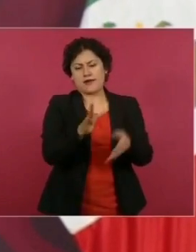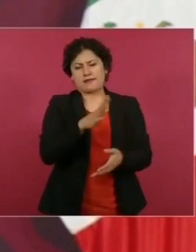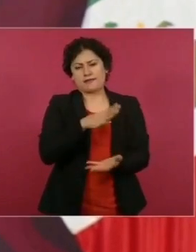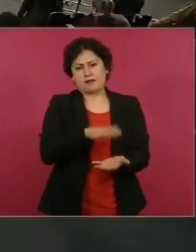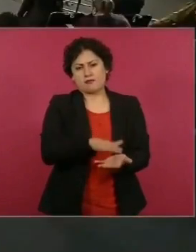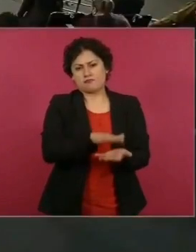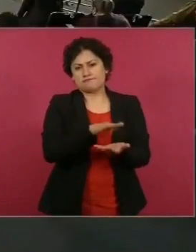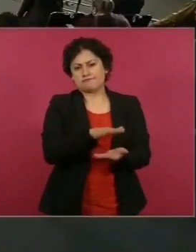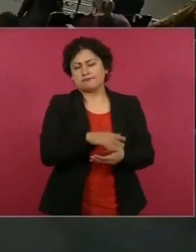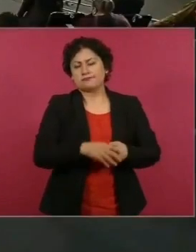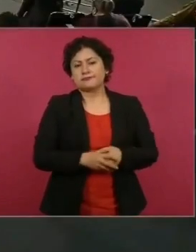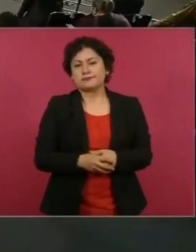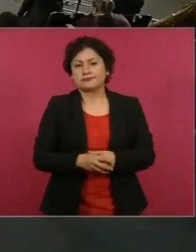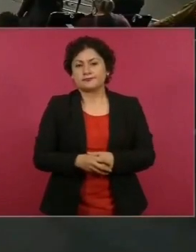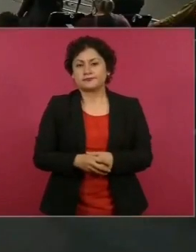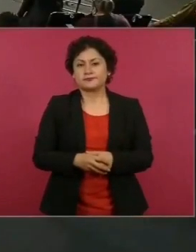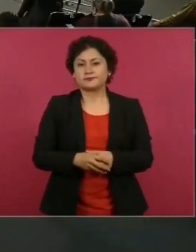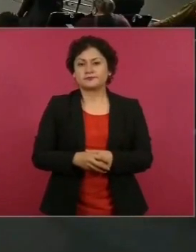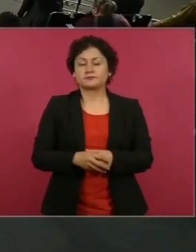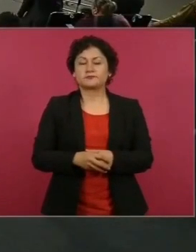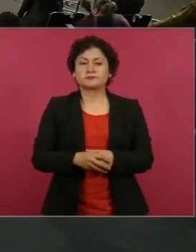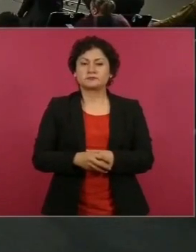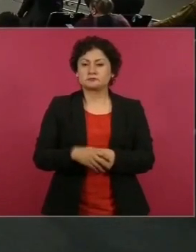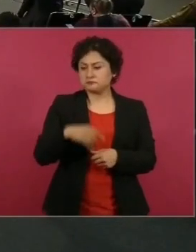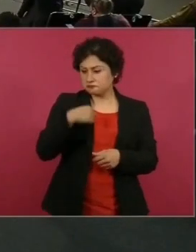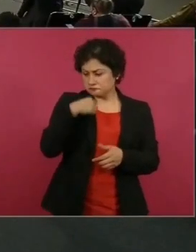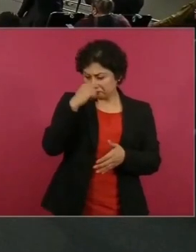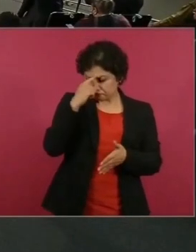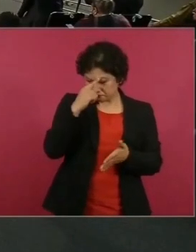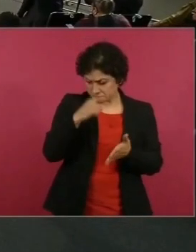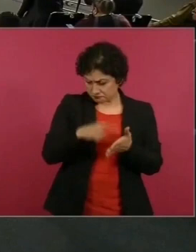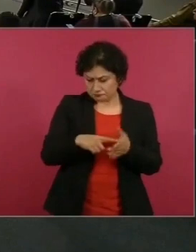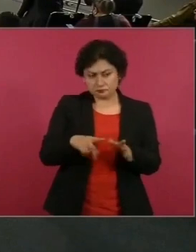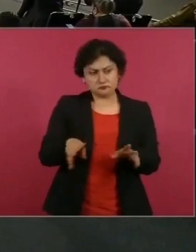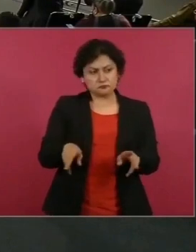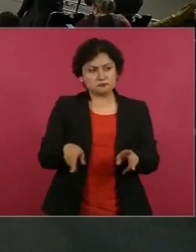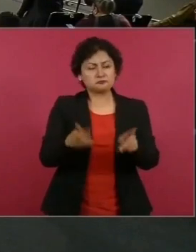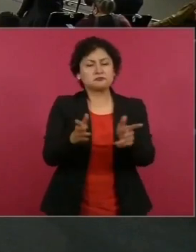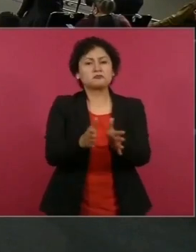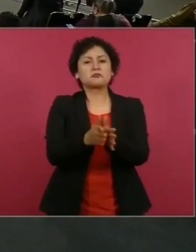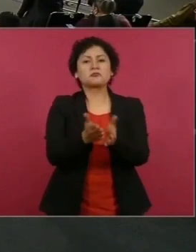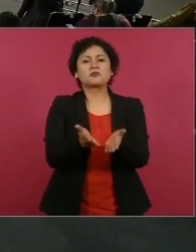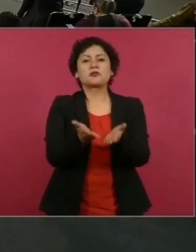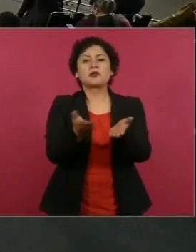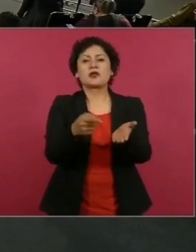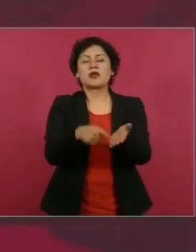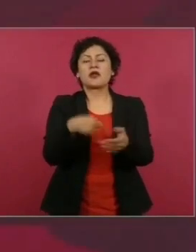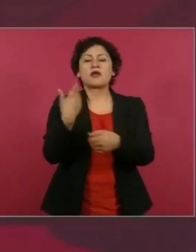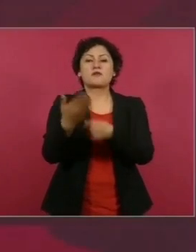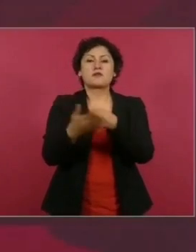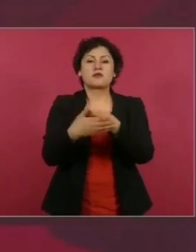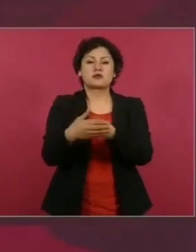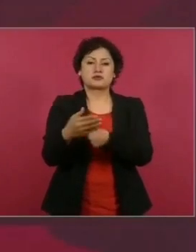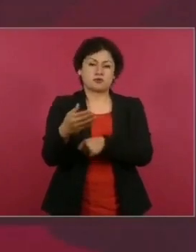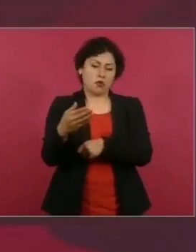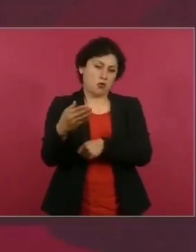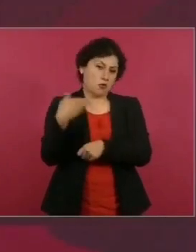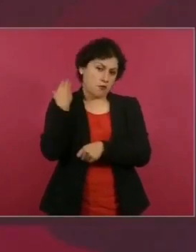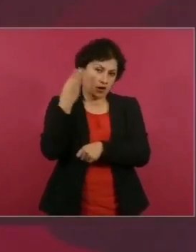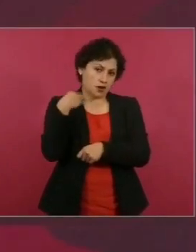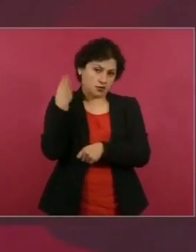y se va a salir, creo, publicado en marzo. Ya es el último